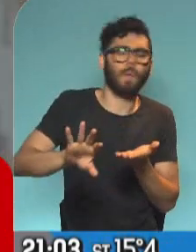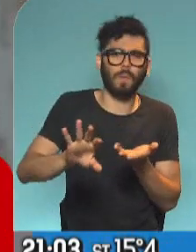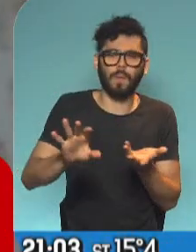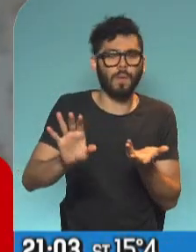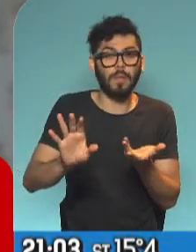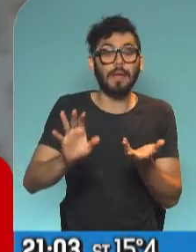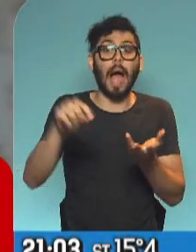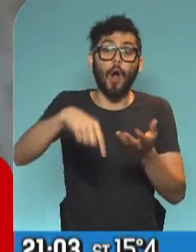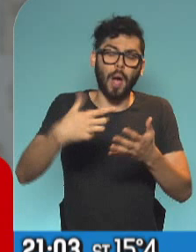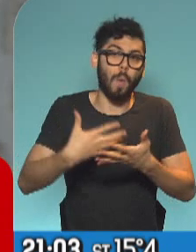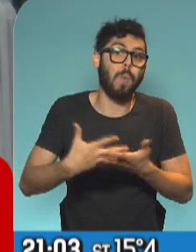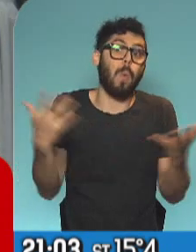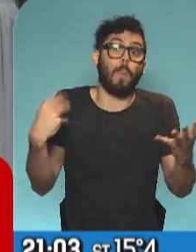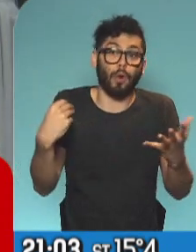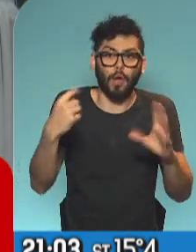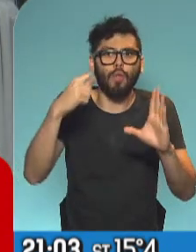ese documental